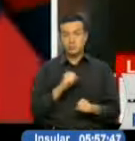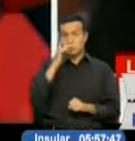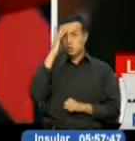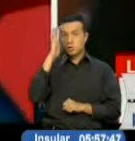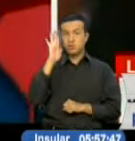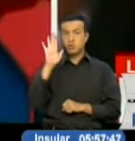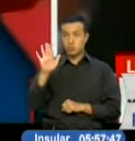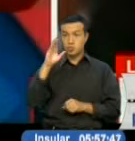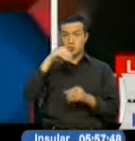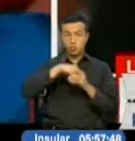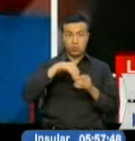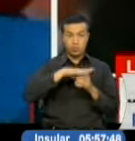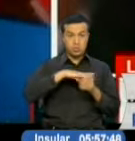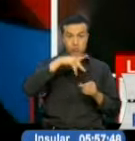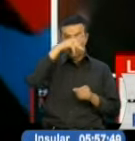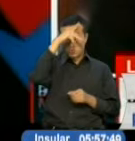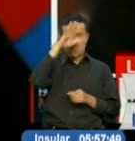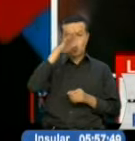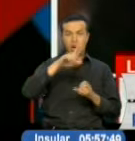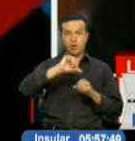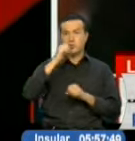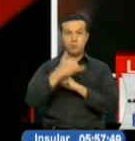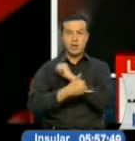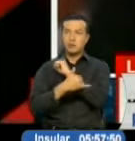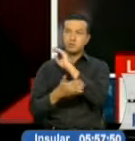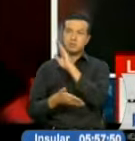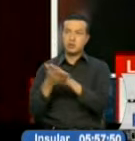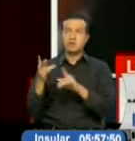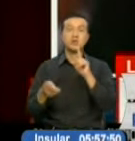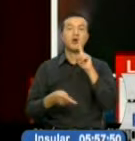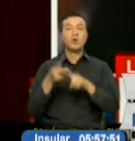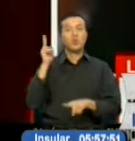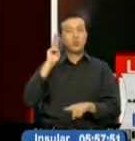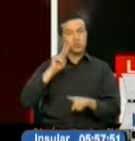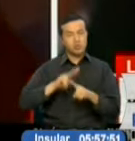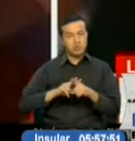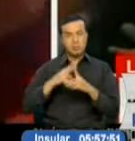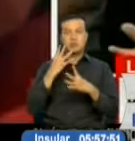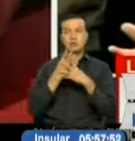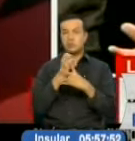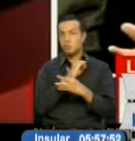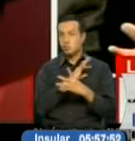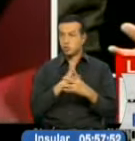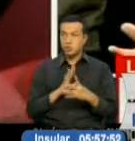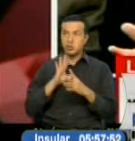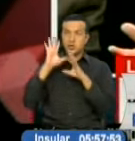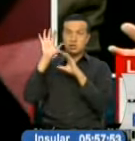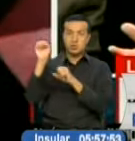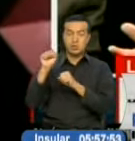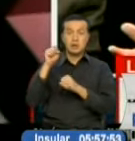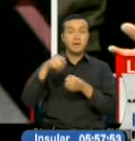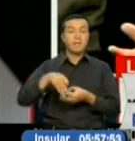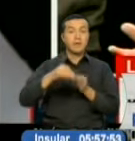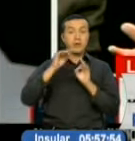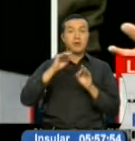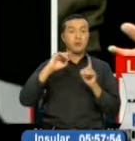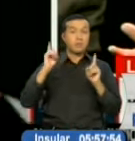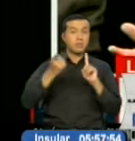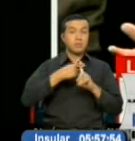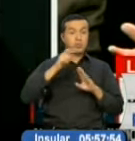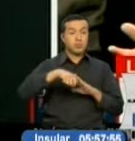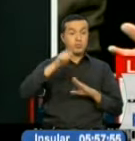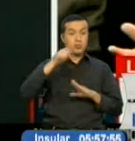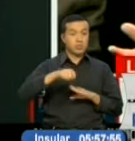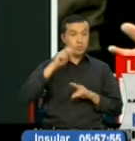esposa no se encuentran en el país. Esta es la segunda orden de prisión preventiva contra Alejandro Toledo, pues a inicios de febrero, el primer juzgado